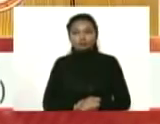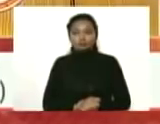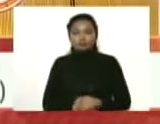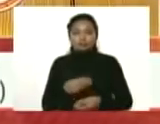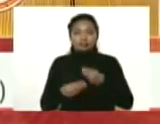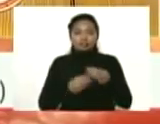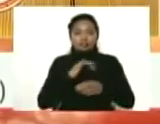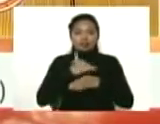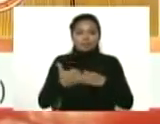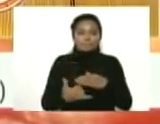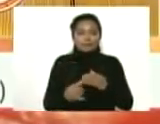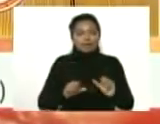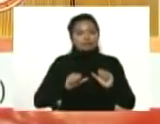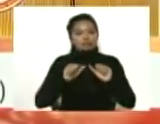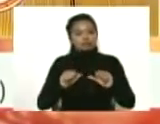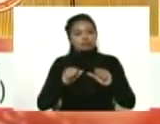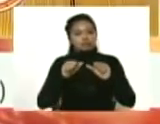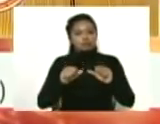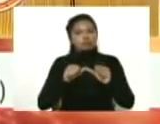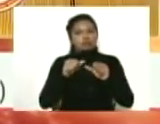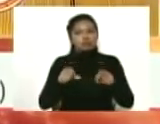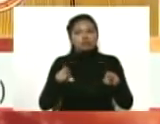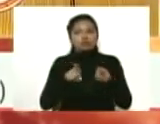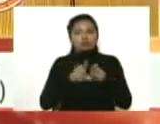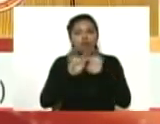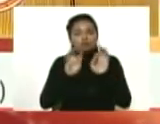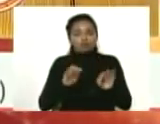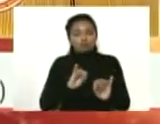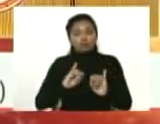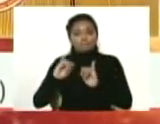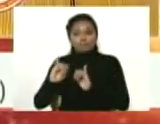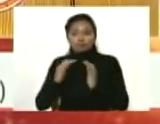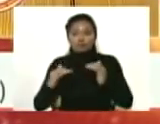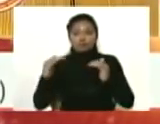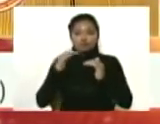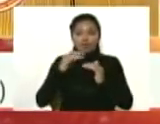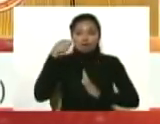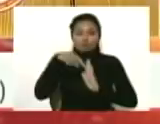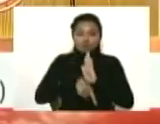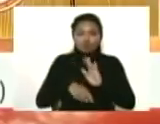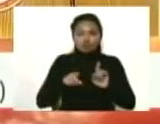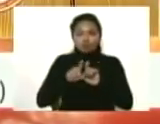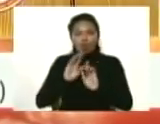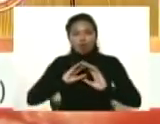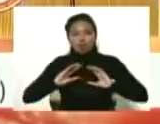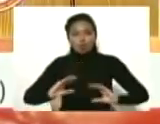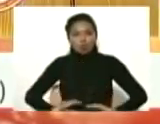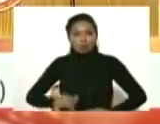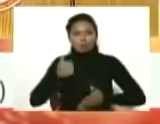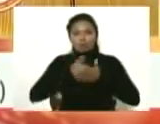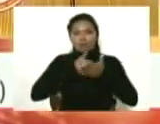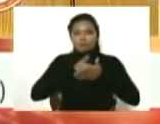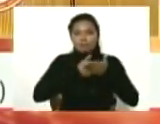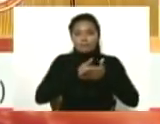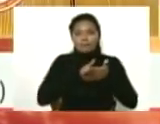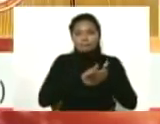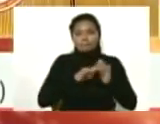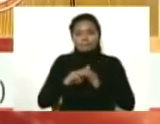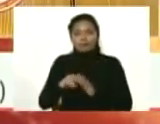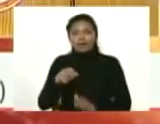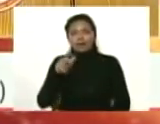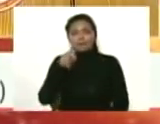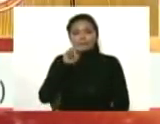hacer el plan de avance en el mismo nivel de velocidad y profundidad en los cuerpos combatientes, en